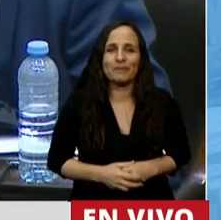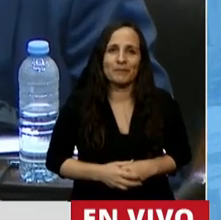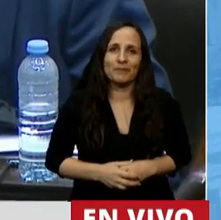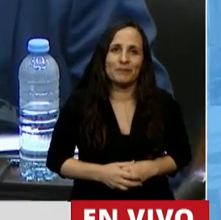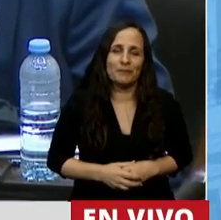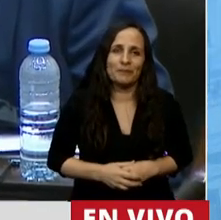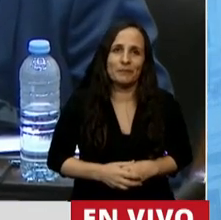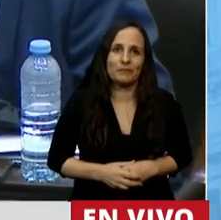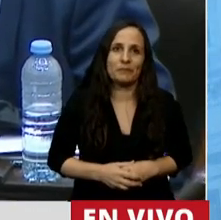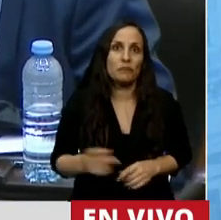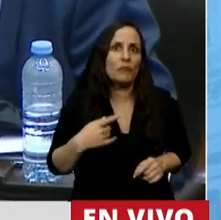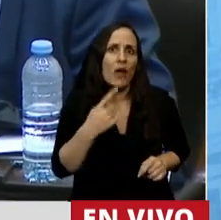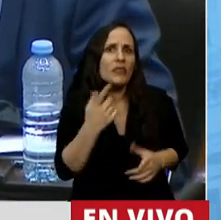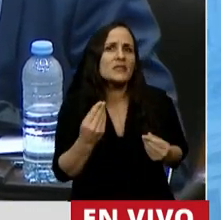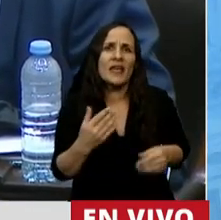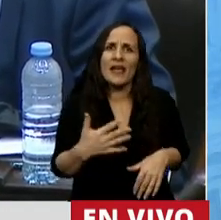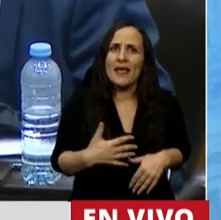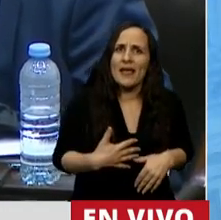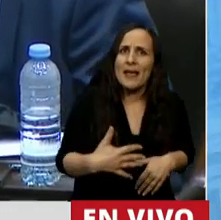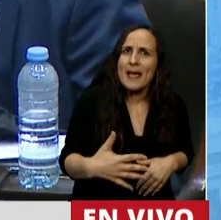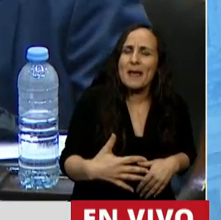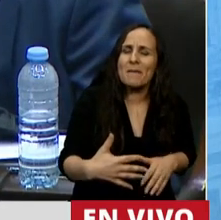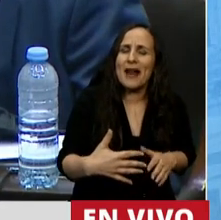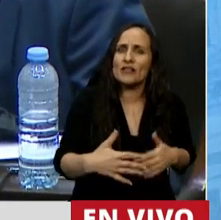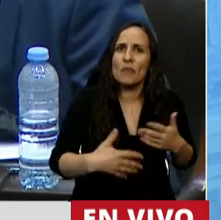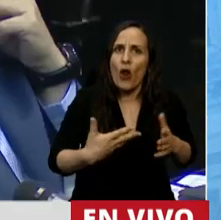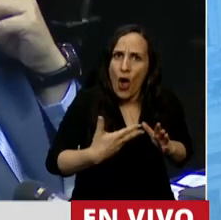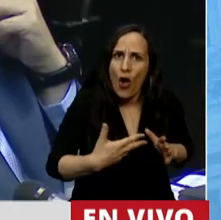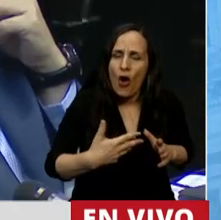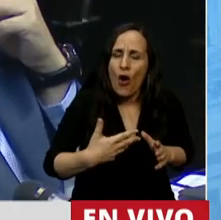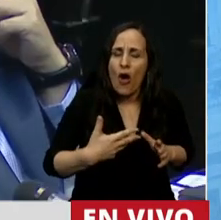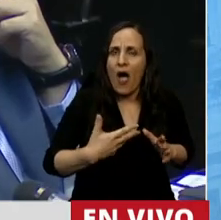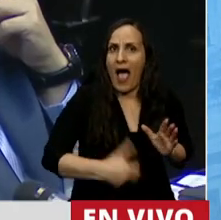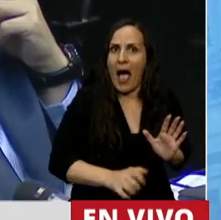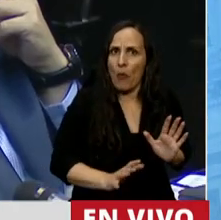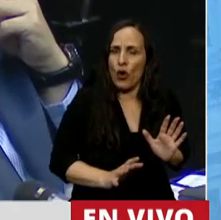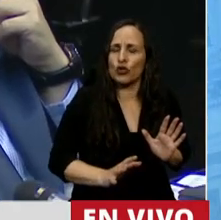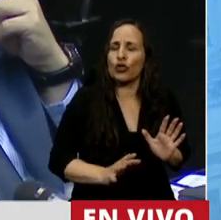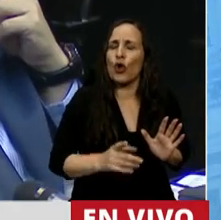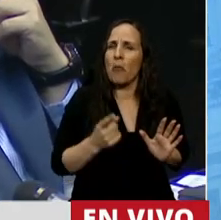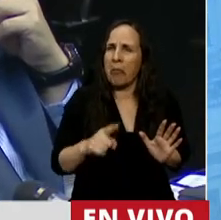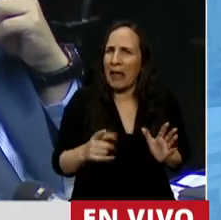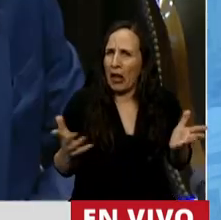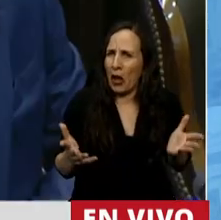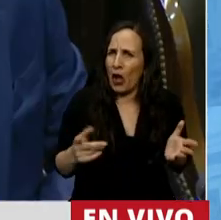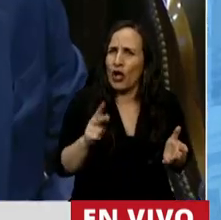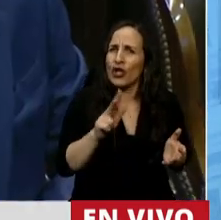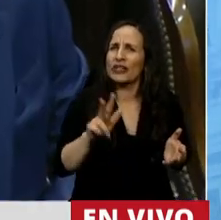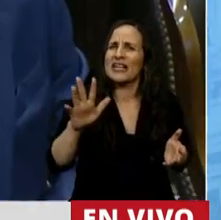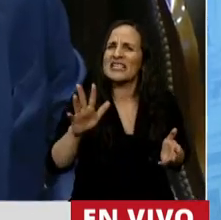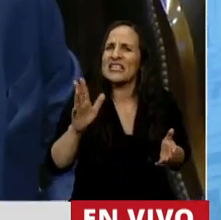nos señalan que son embarazos terminados en aborto, pero no señalan que solamente de esas 35 muertes,